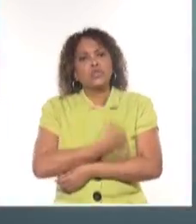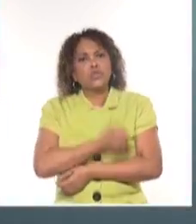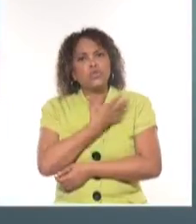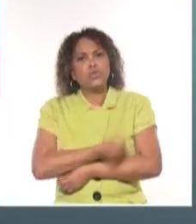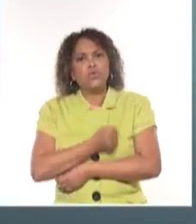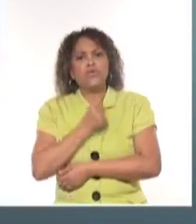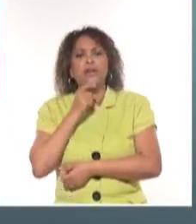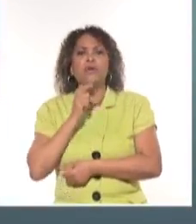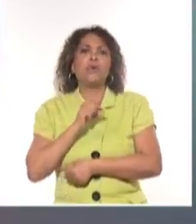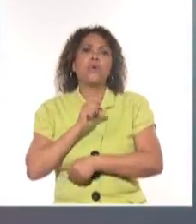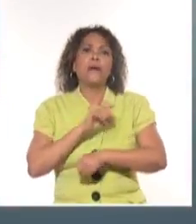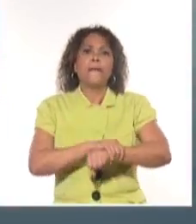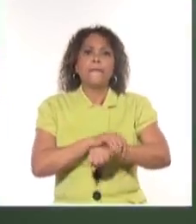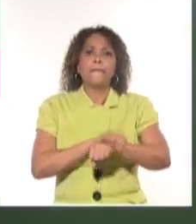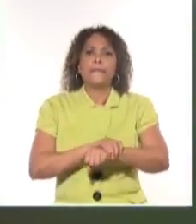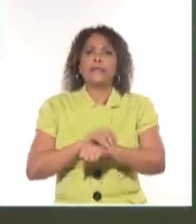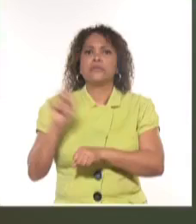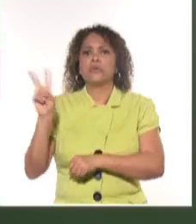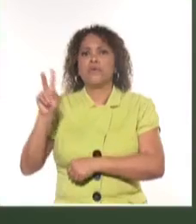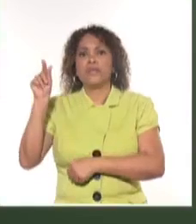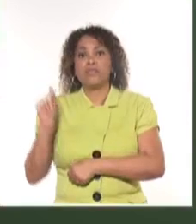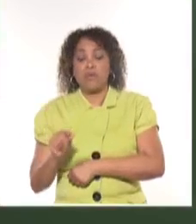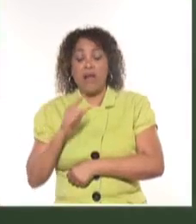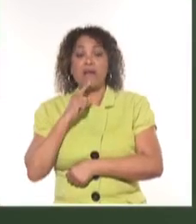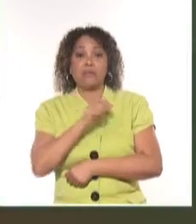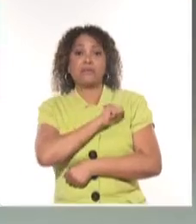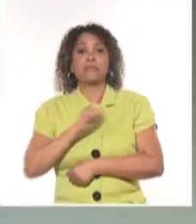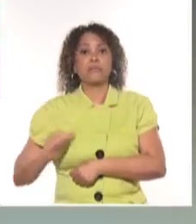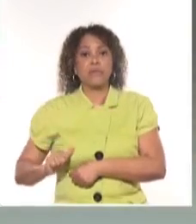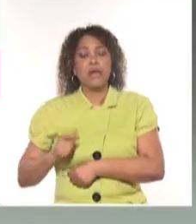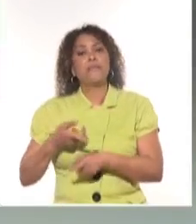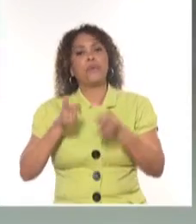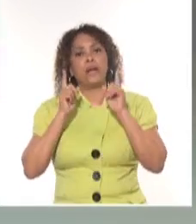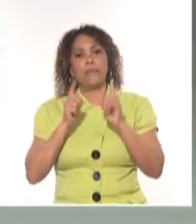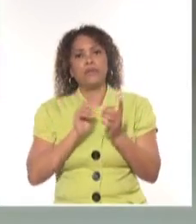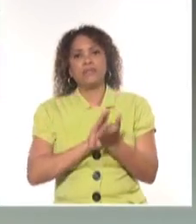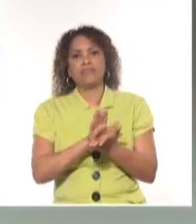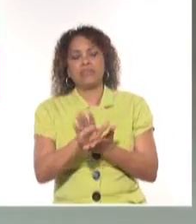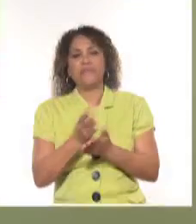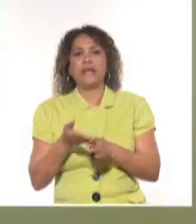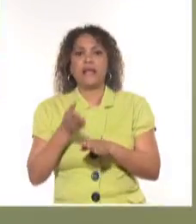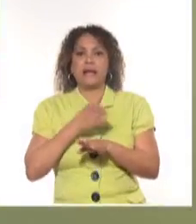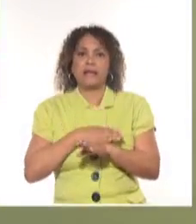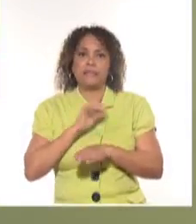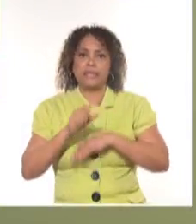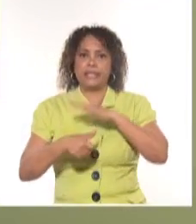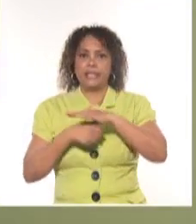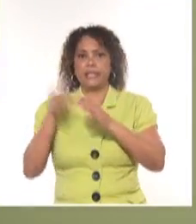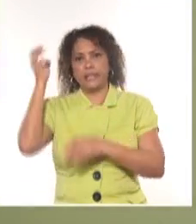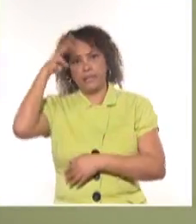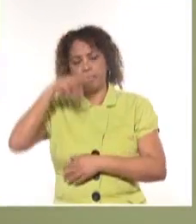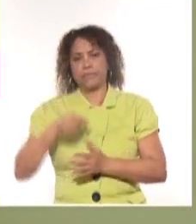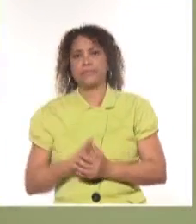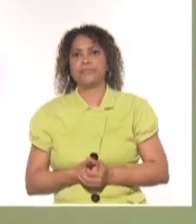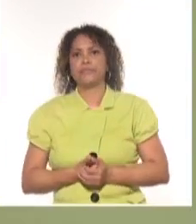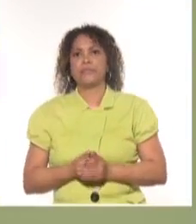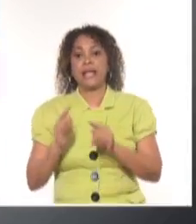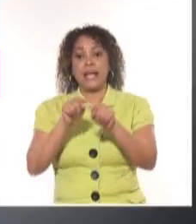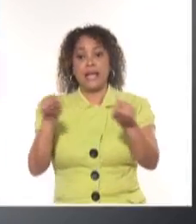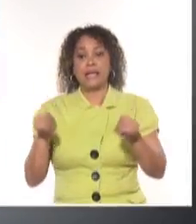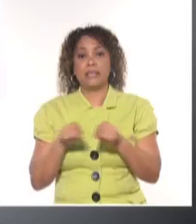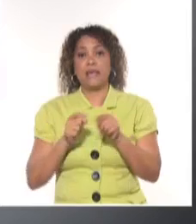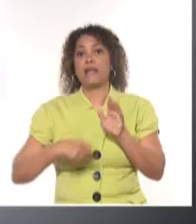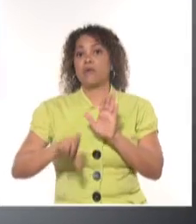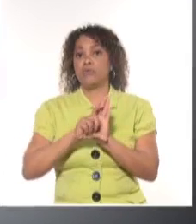Estados Unidos de Norteamérica debido a la política discriminatoria del actual presidente Donald Trump. La Sala Constitucional de la